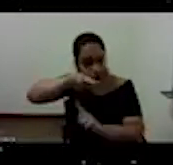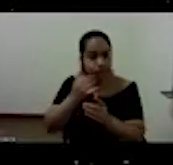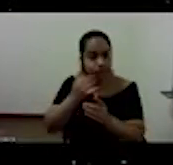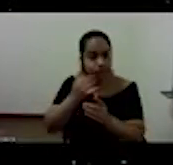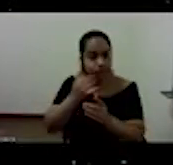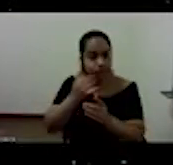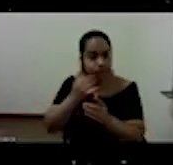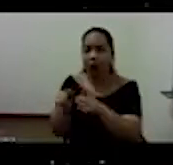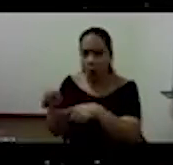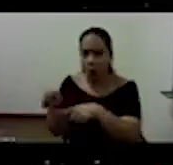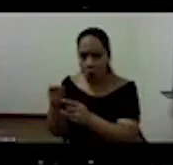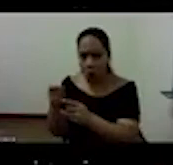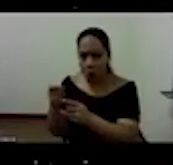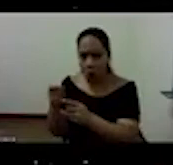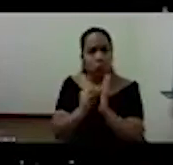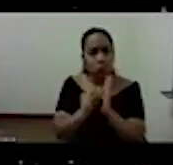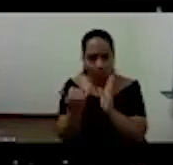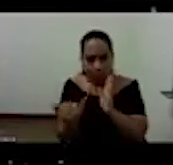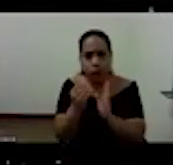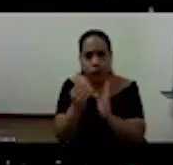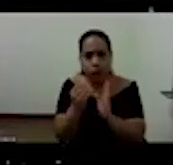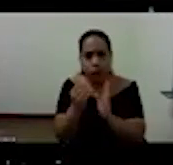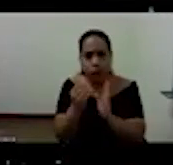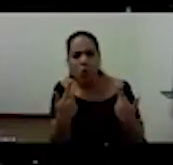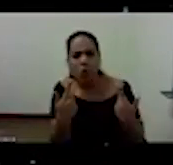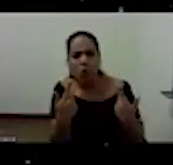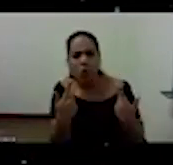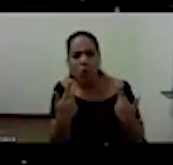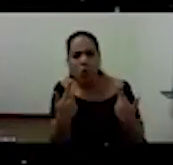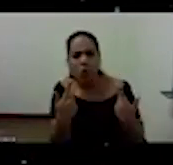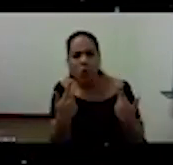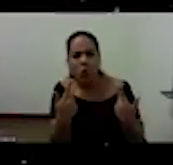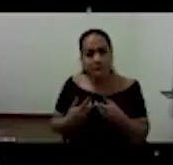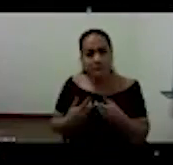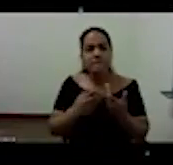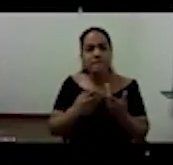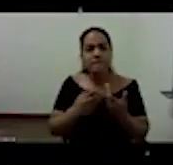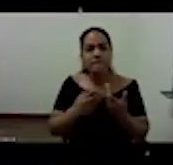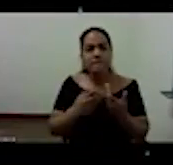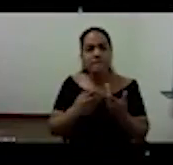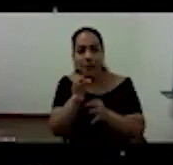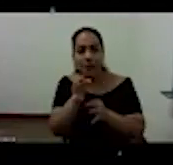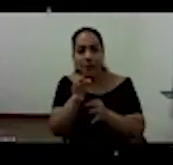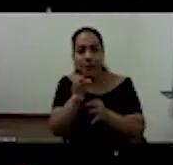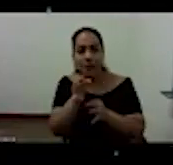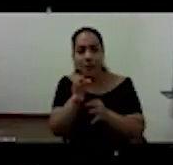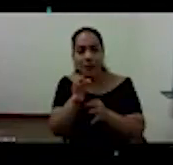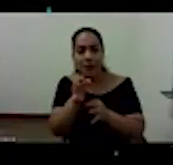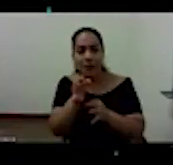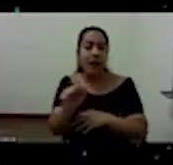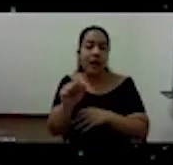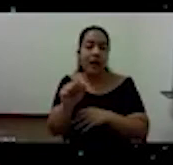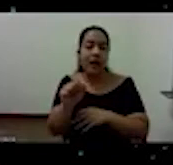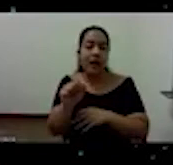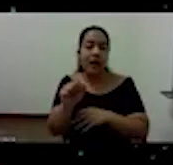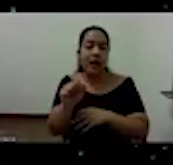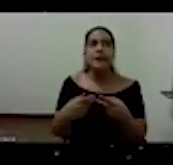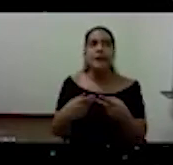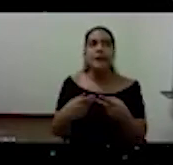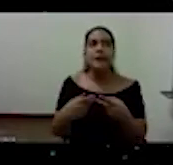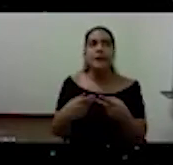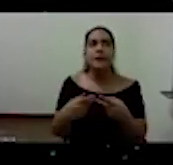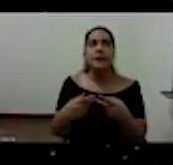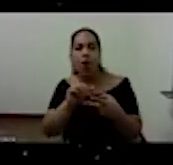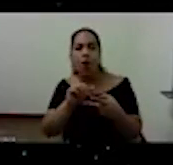referencias sobre la tradición del tejido para el pueblo Nasa y para